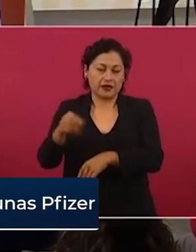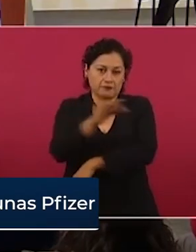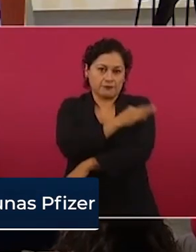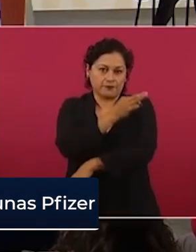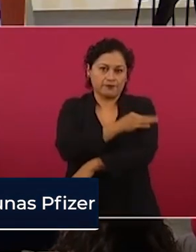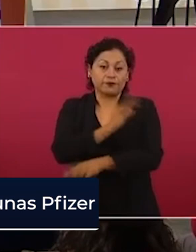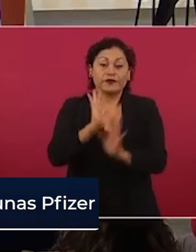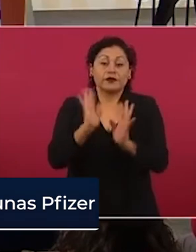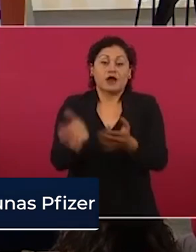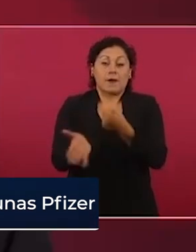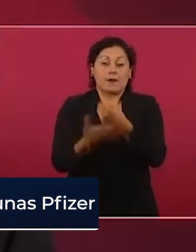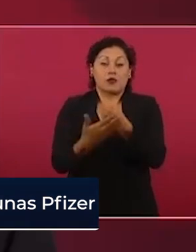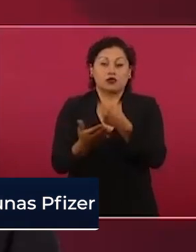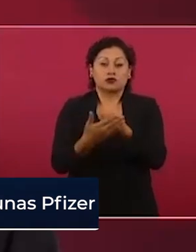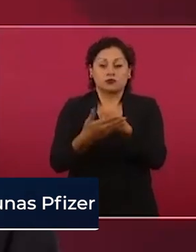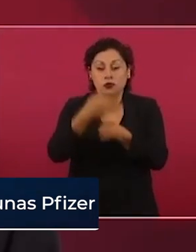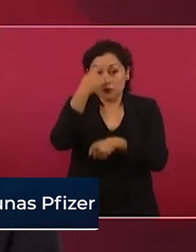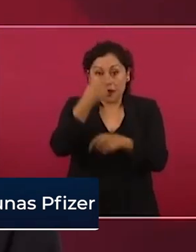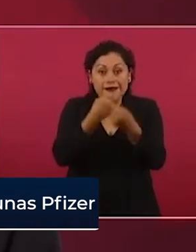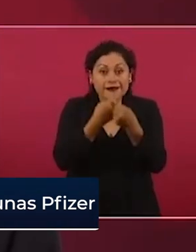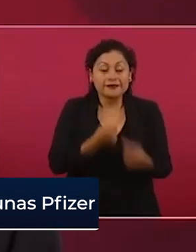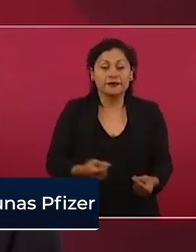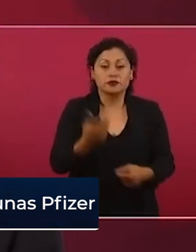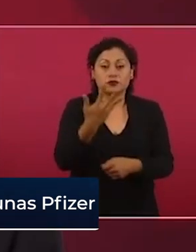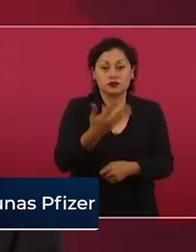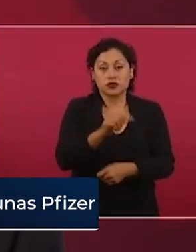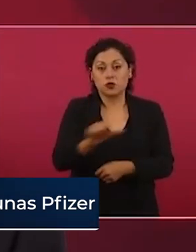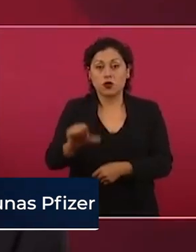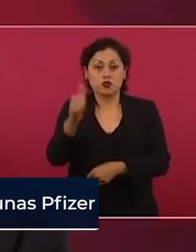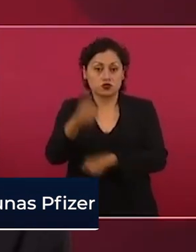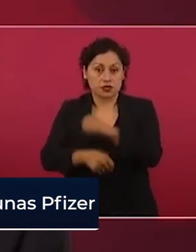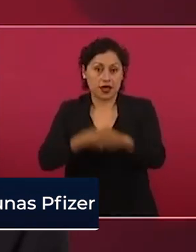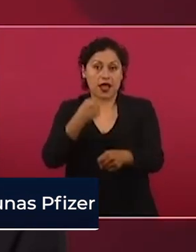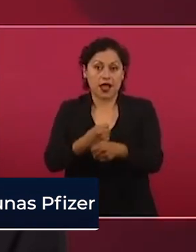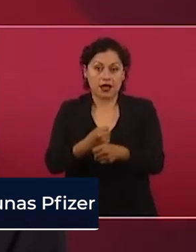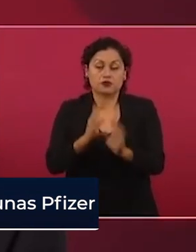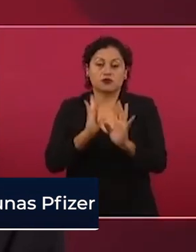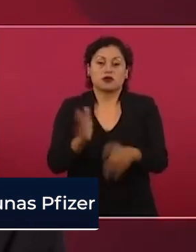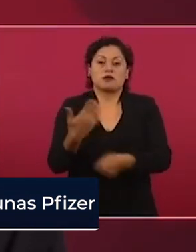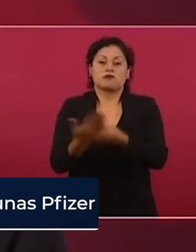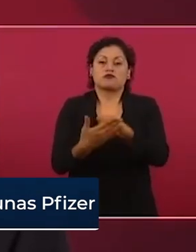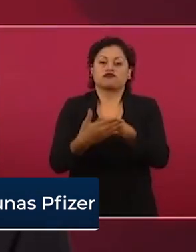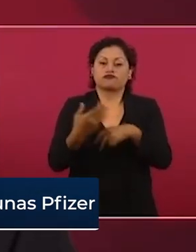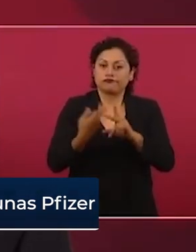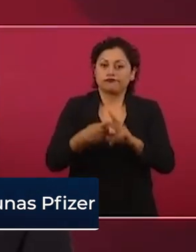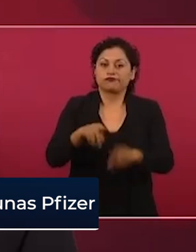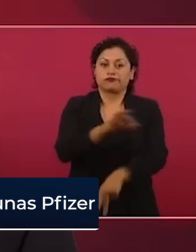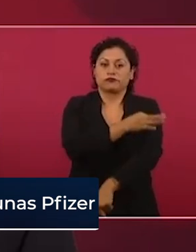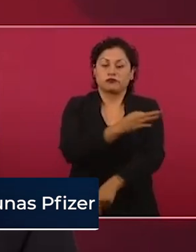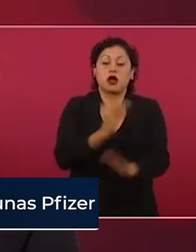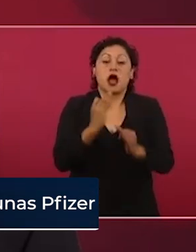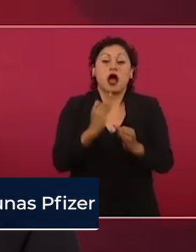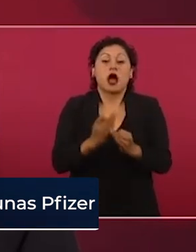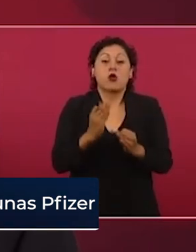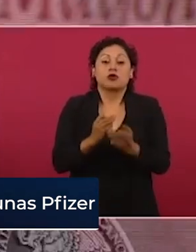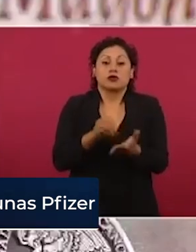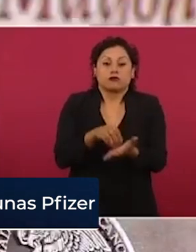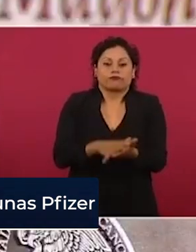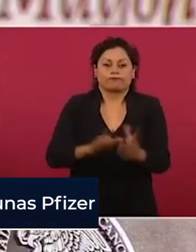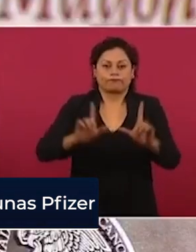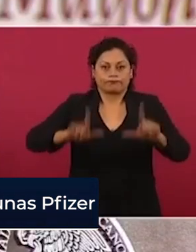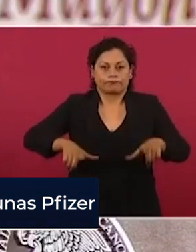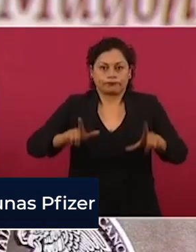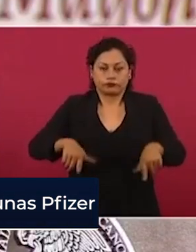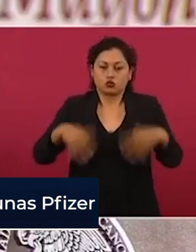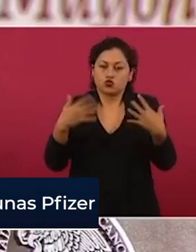Esta mañana, el subsecretario de Prevención y Promoción de la Salud, Hugo López-Gatell, informó que el próximo jueves 23 de junio llegarán poco